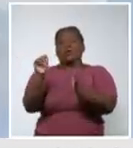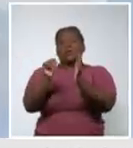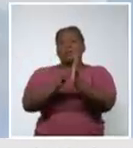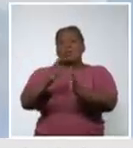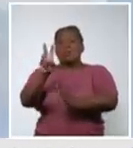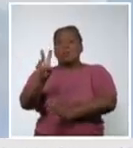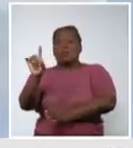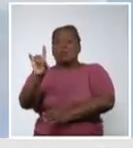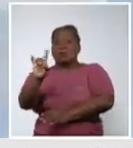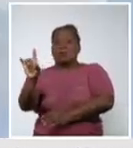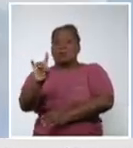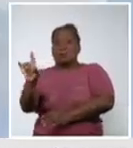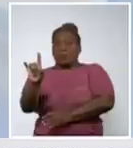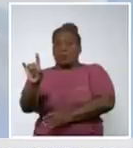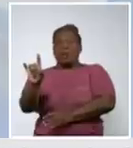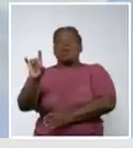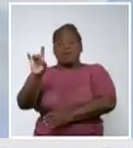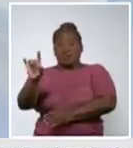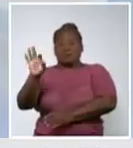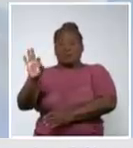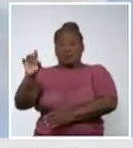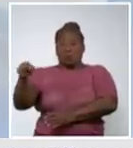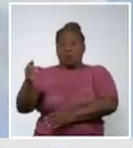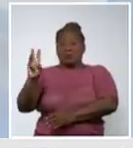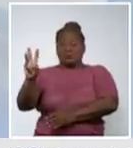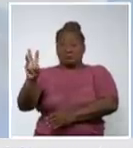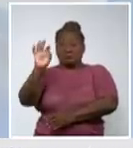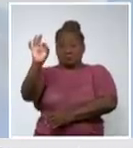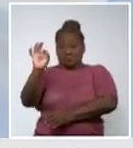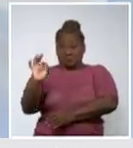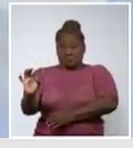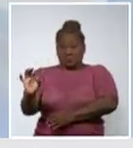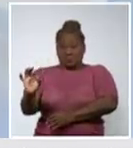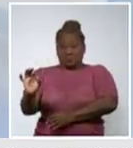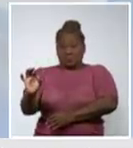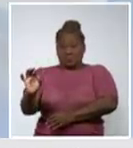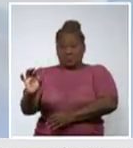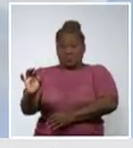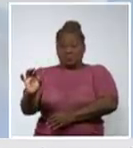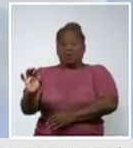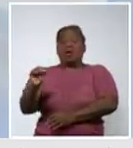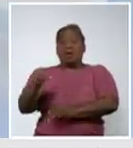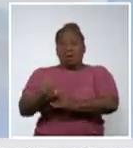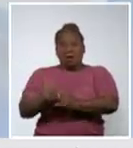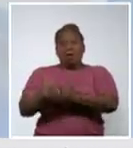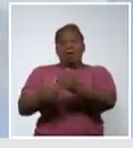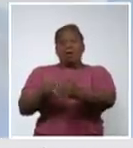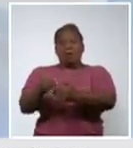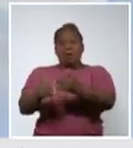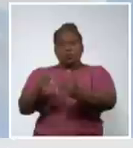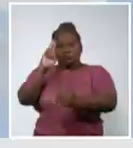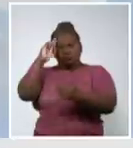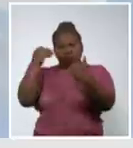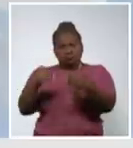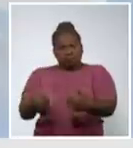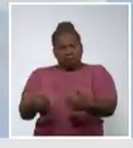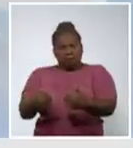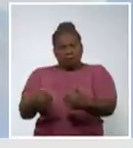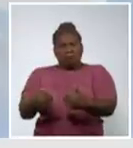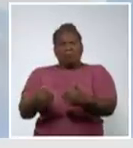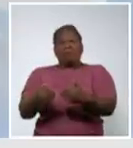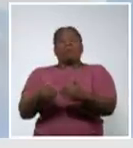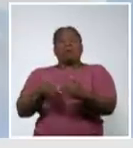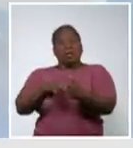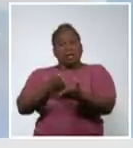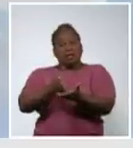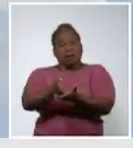4.299, el 98,3%, con una evolución clínica estable. Lamentamos